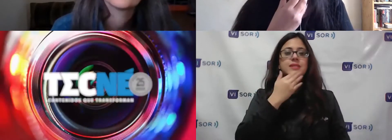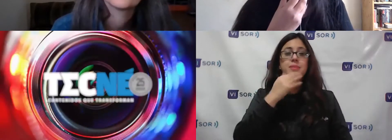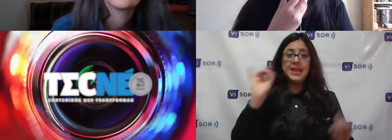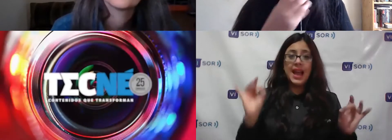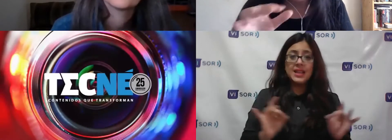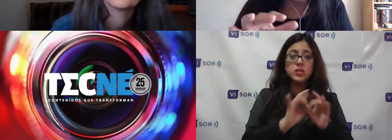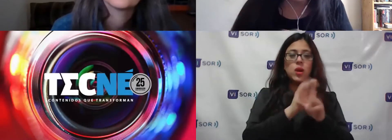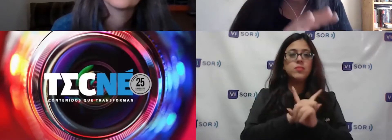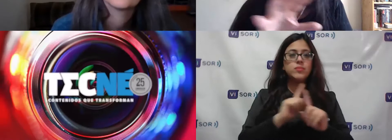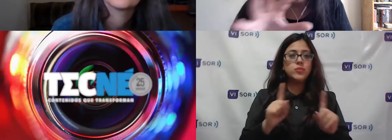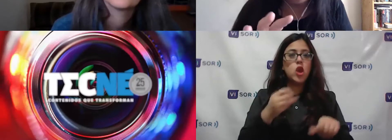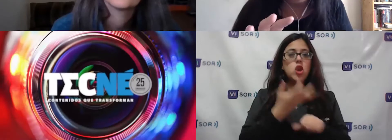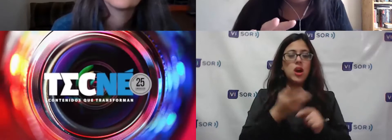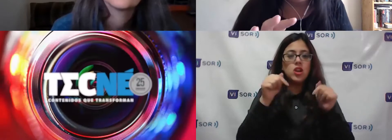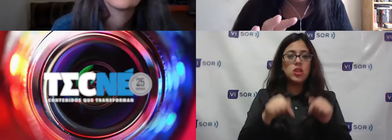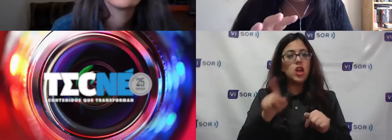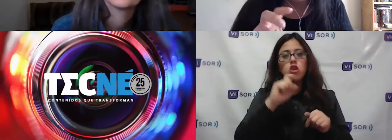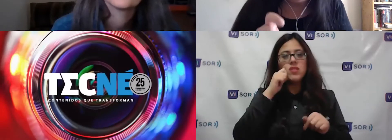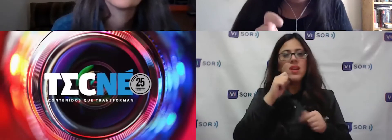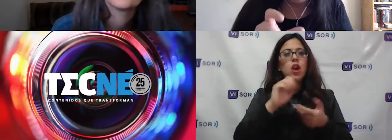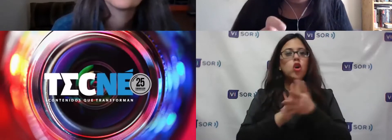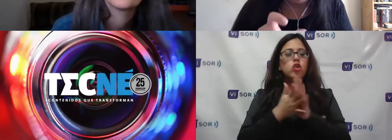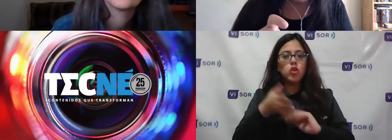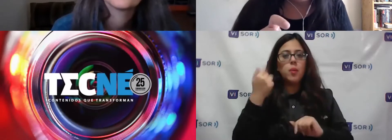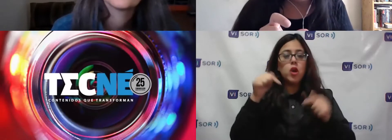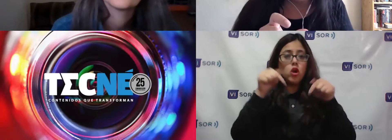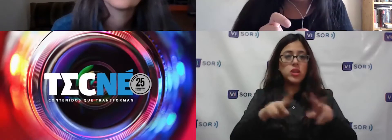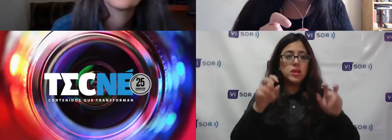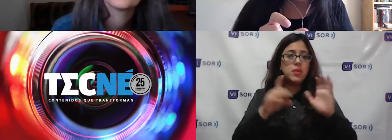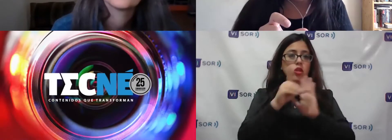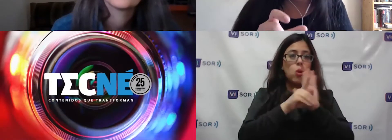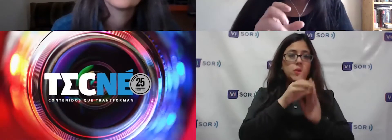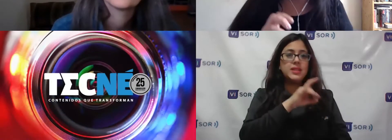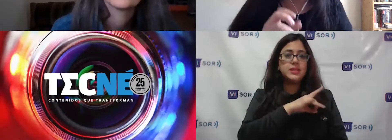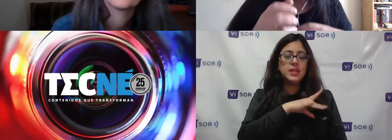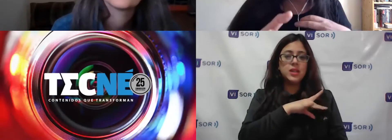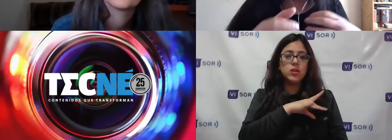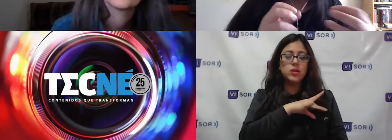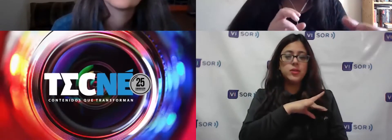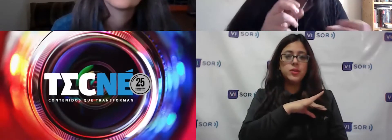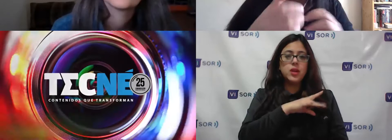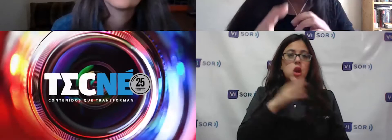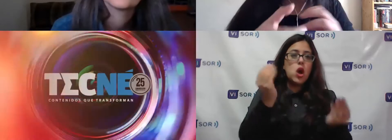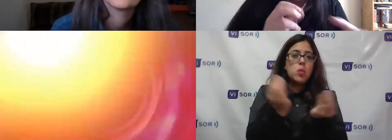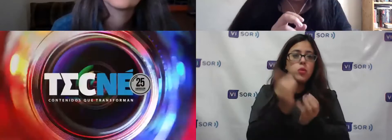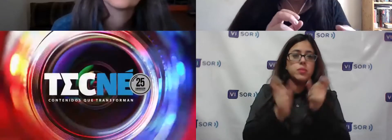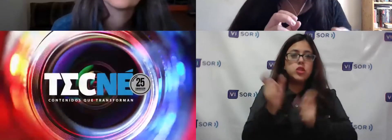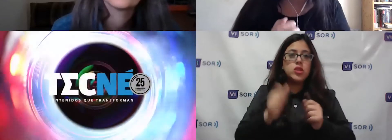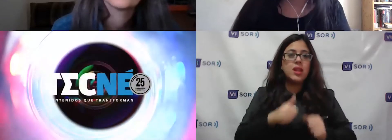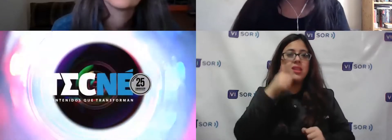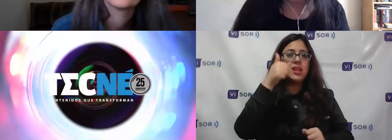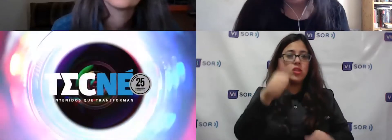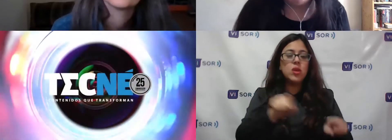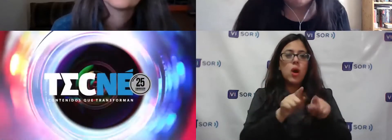que está pasando hoy día no es que pase con todo pero muy bien el documental chileno muchos directores se están produciendo la vez no